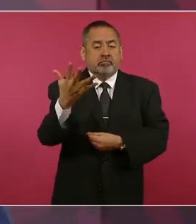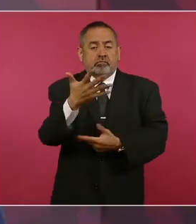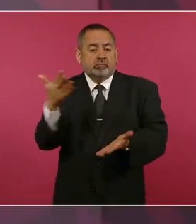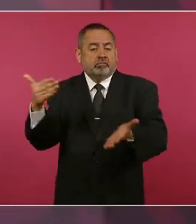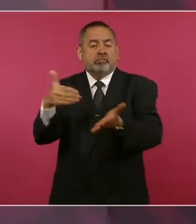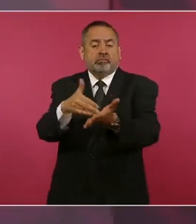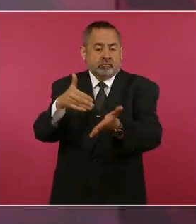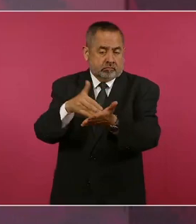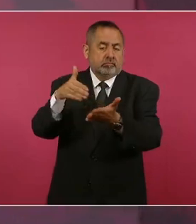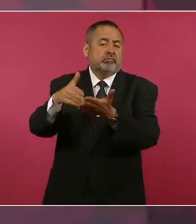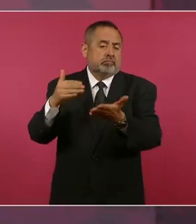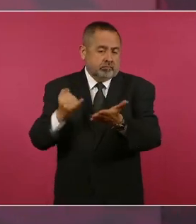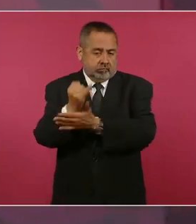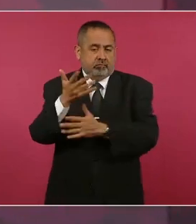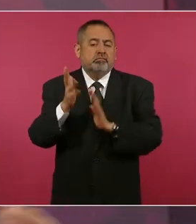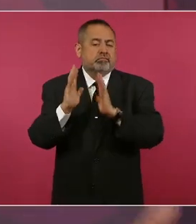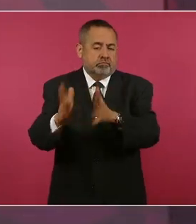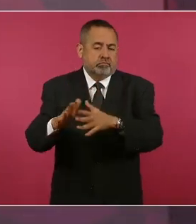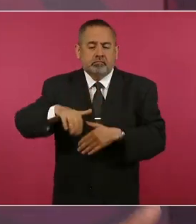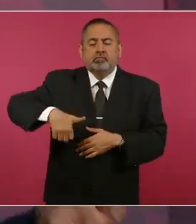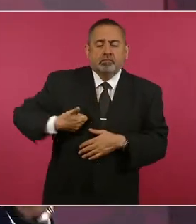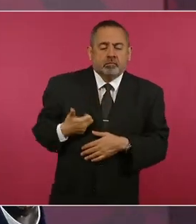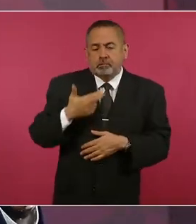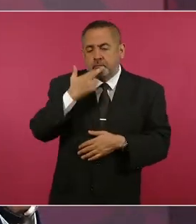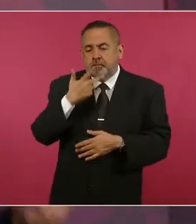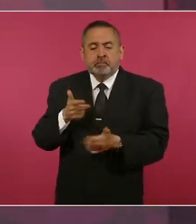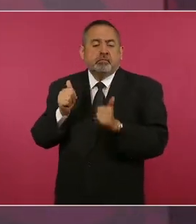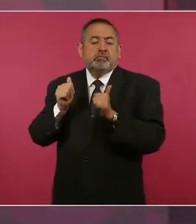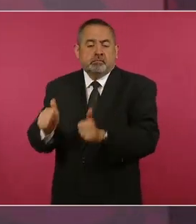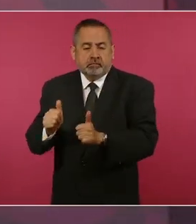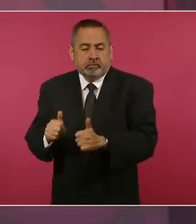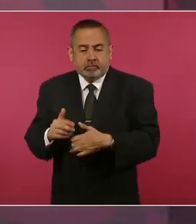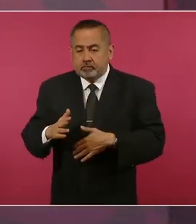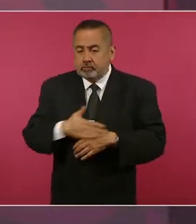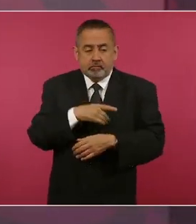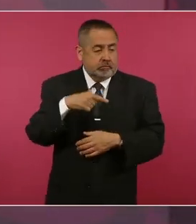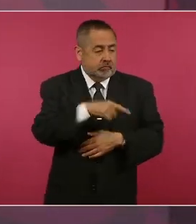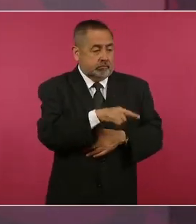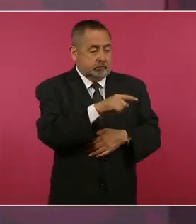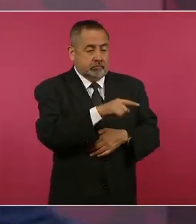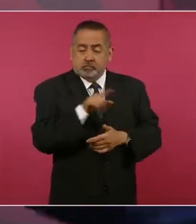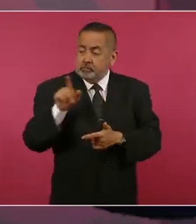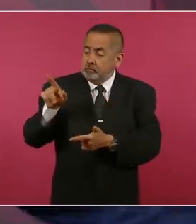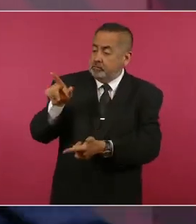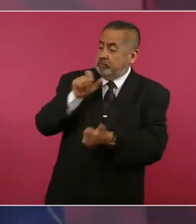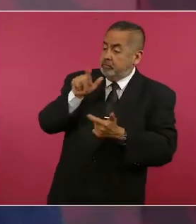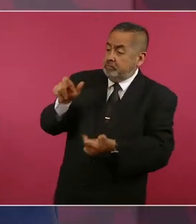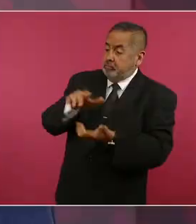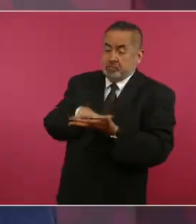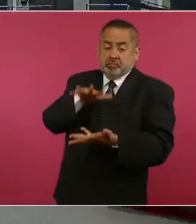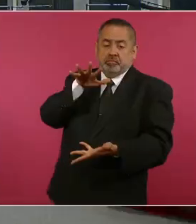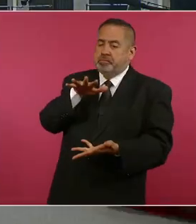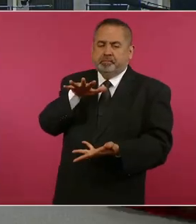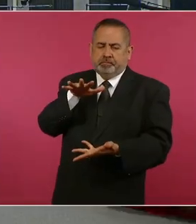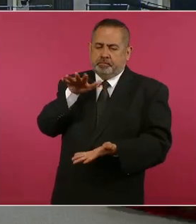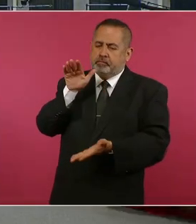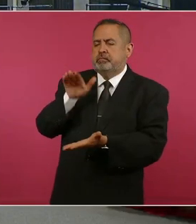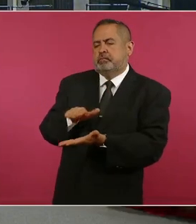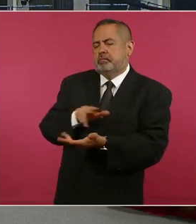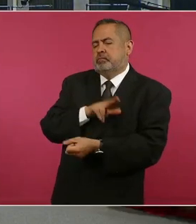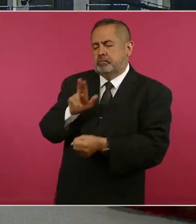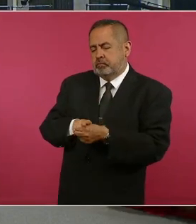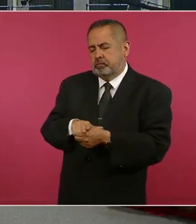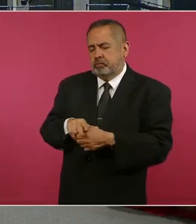con esa decisión que tomamos, porque las administradoras abusaban y